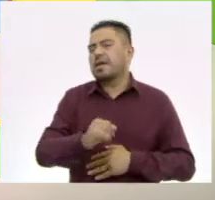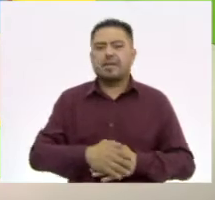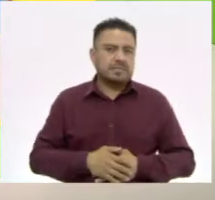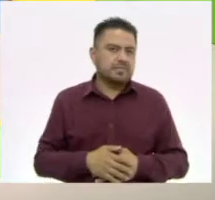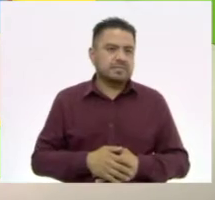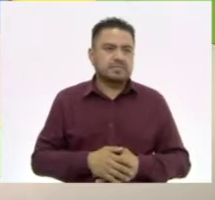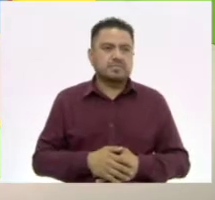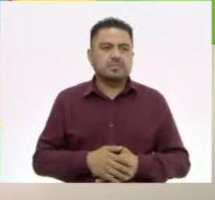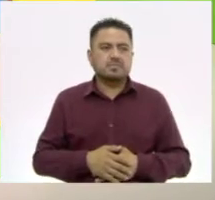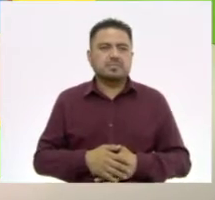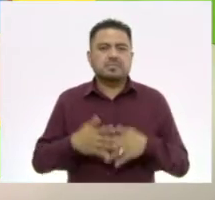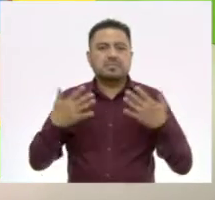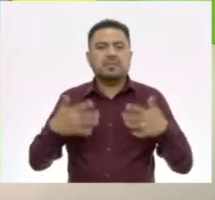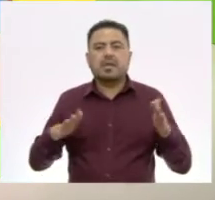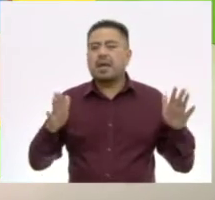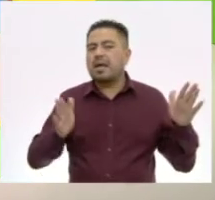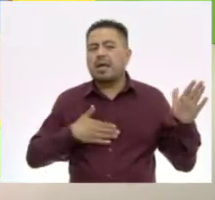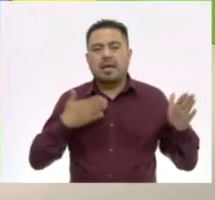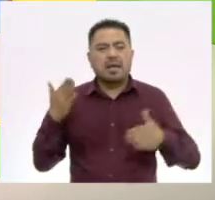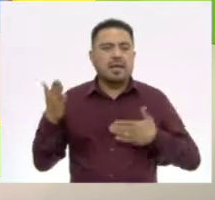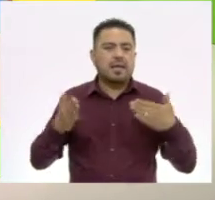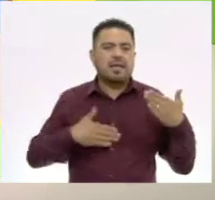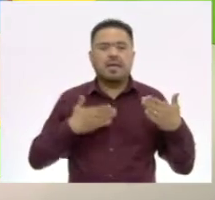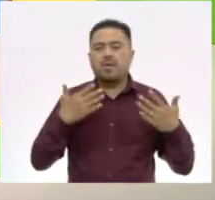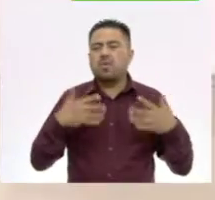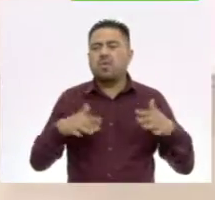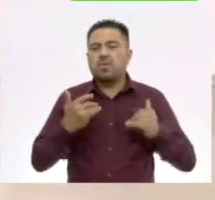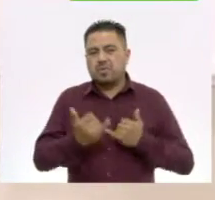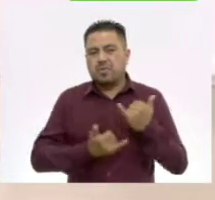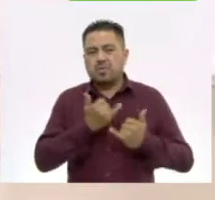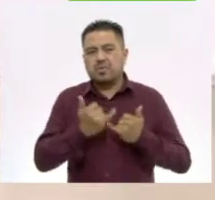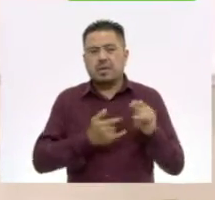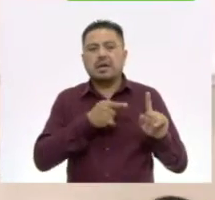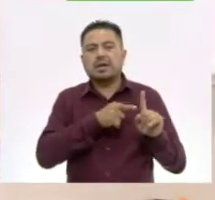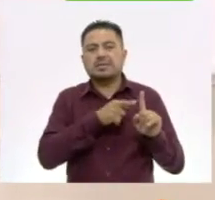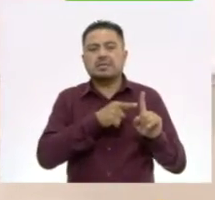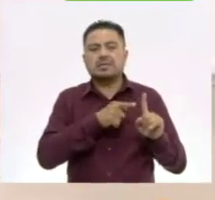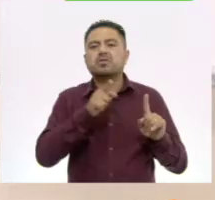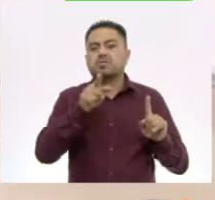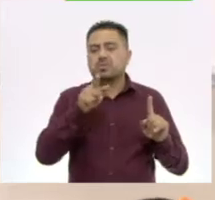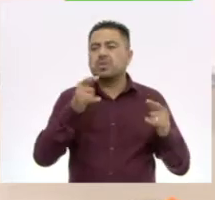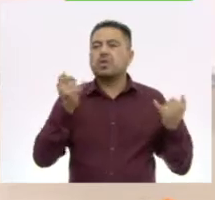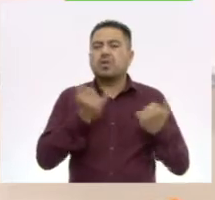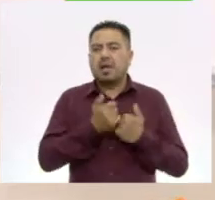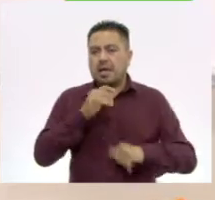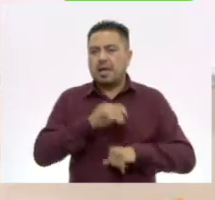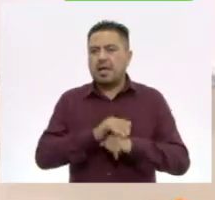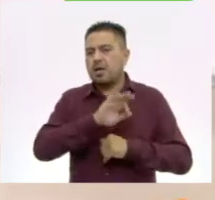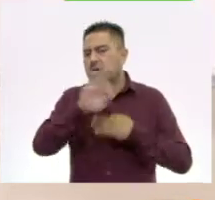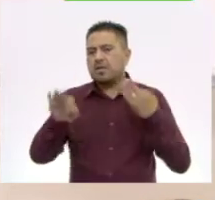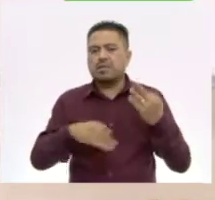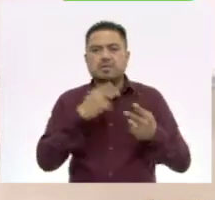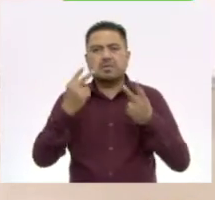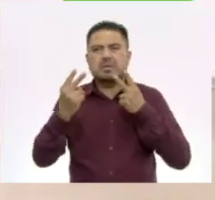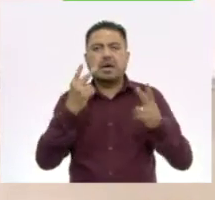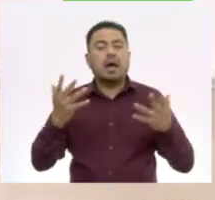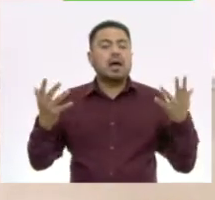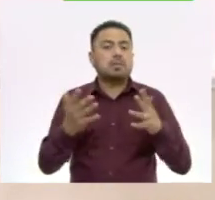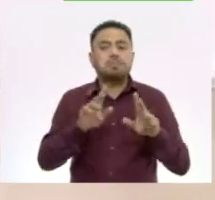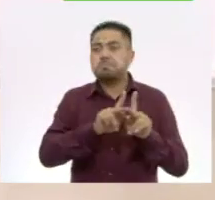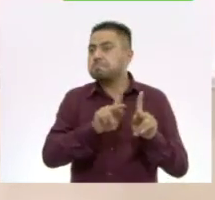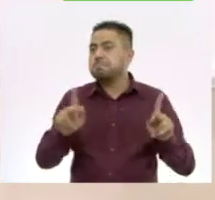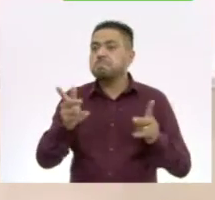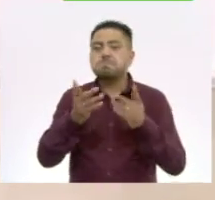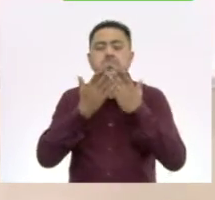ahí está muy divertido jugar es para deshojar tu y nuestras amigas y amigos lo hicieron